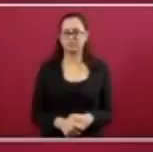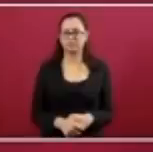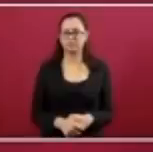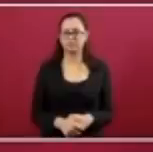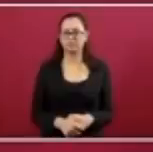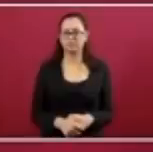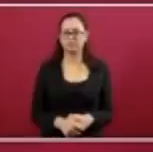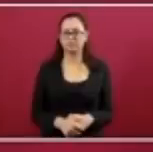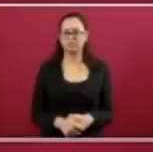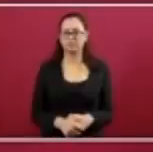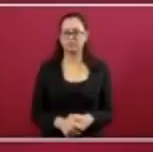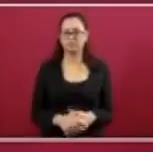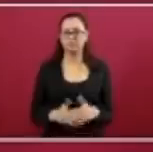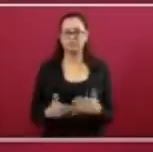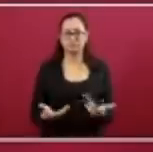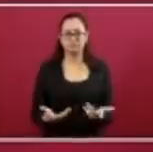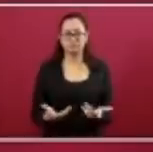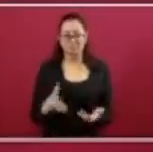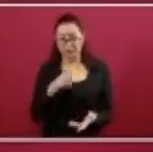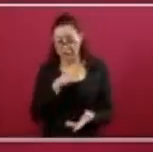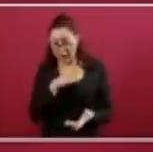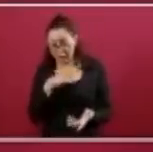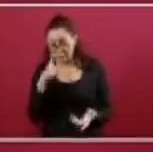si existieran